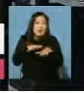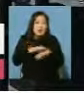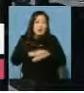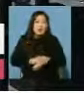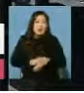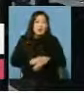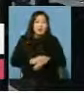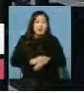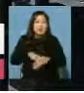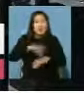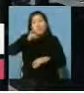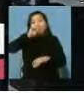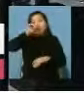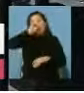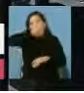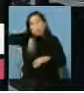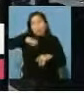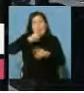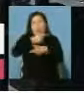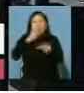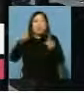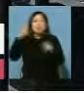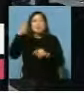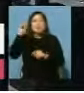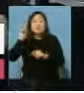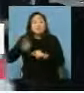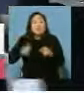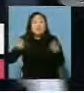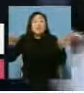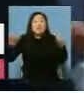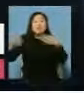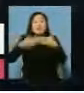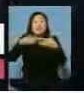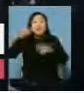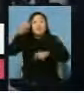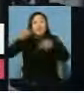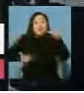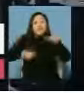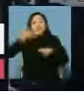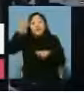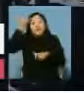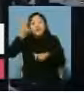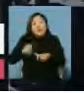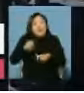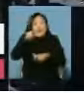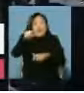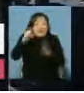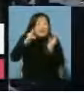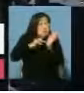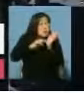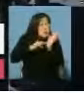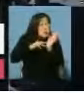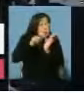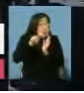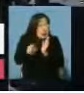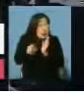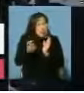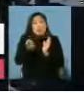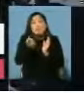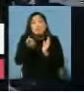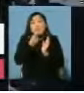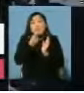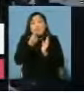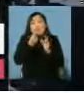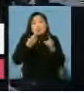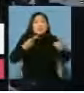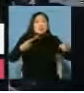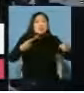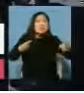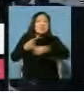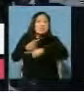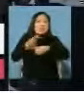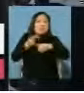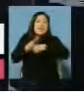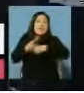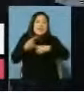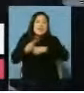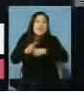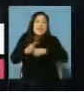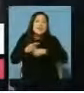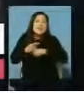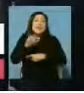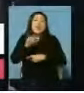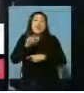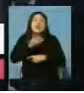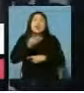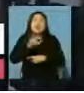no hubo efecto porque estaba cerrado. Todas las personas que hayan tenido este inconveniente, que hagan los reclamos